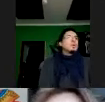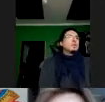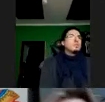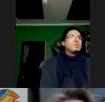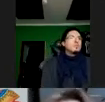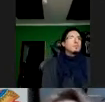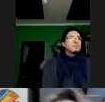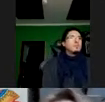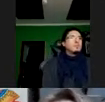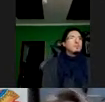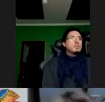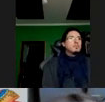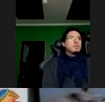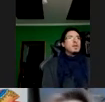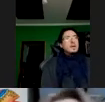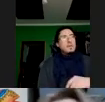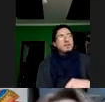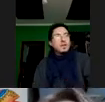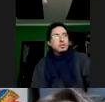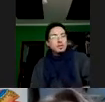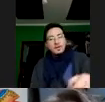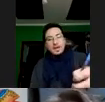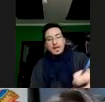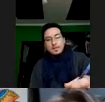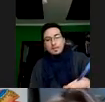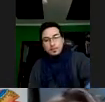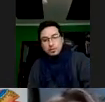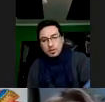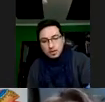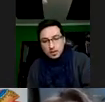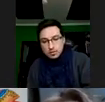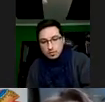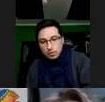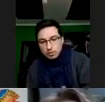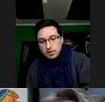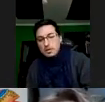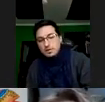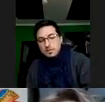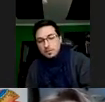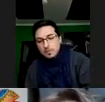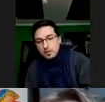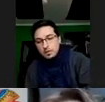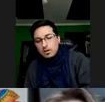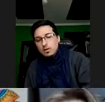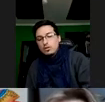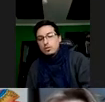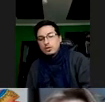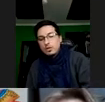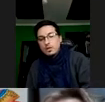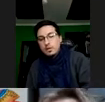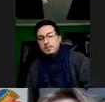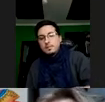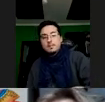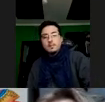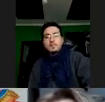Súper duper. Y yo, ya, pónganse las pilas, pónganse las pilas. Perfecto, Rafaela. Súper bien, tiene sus 4 décimas. Súper, súper